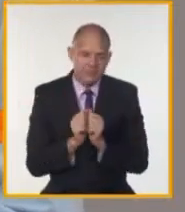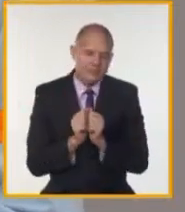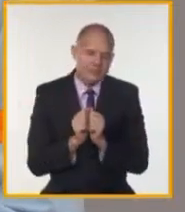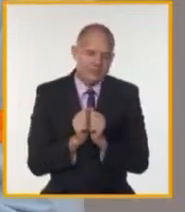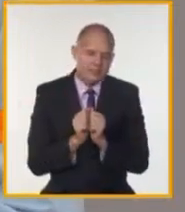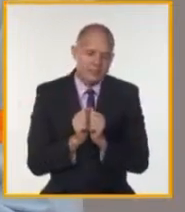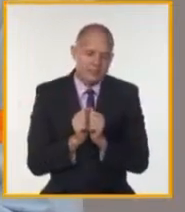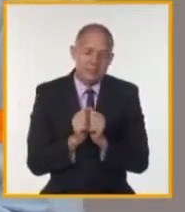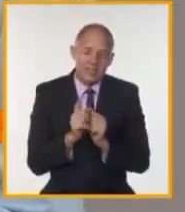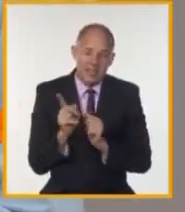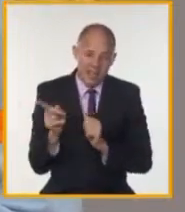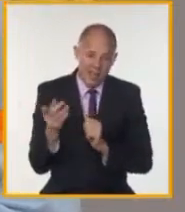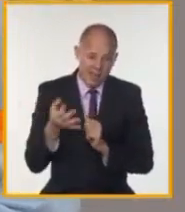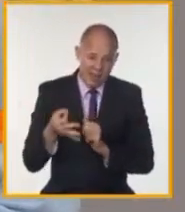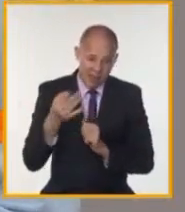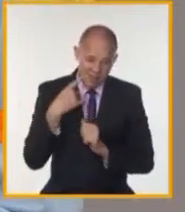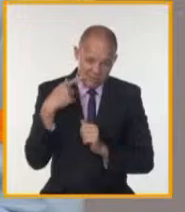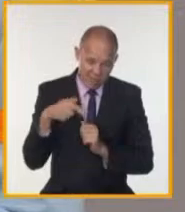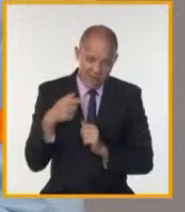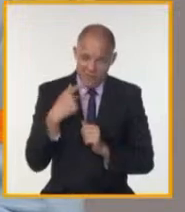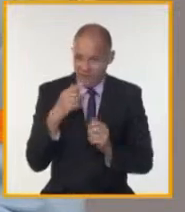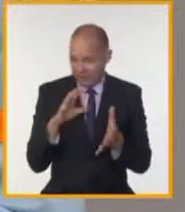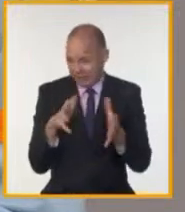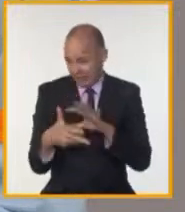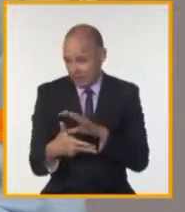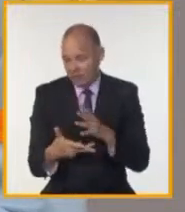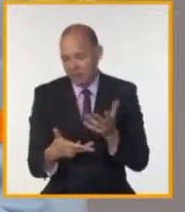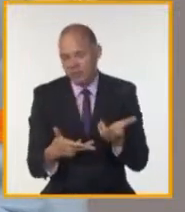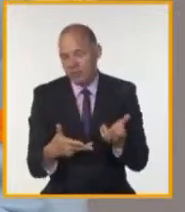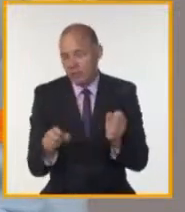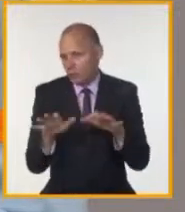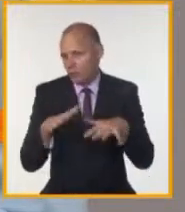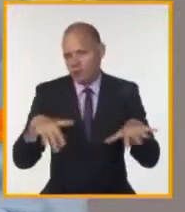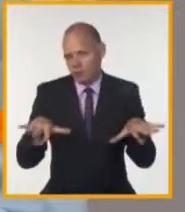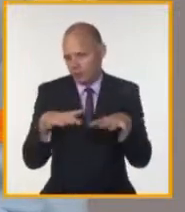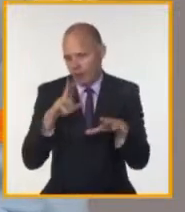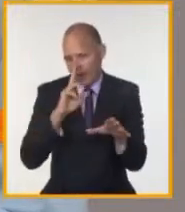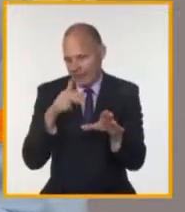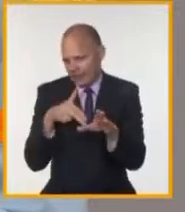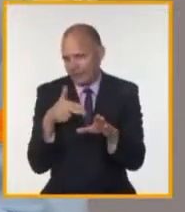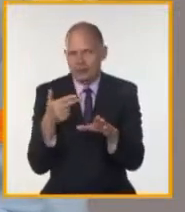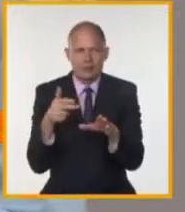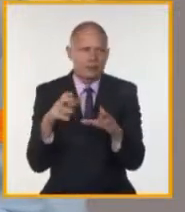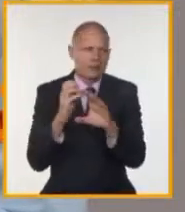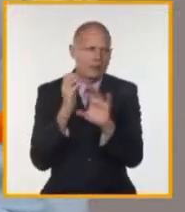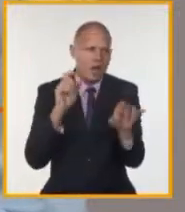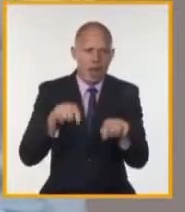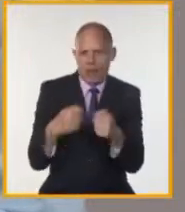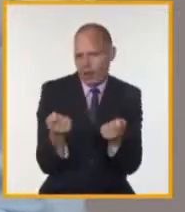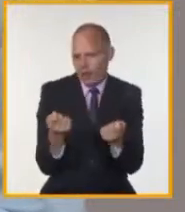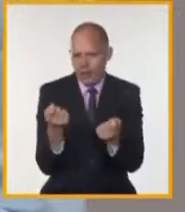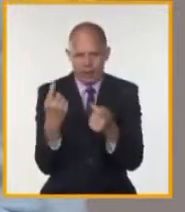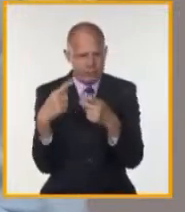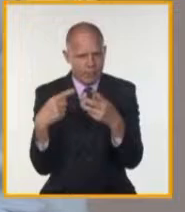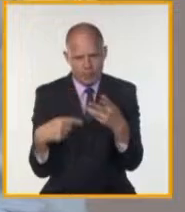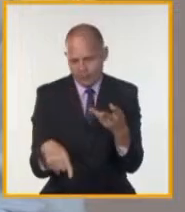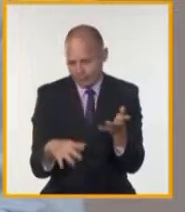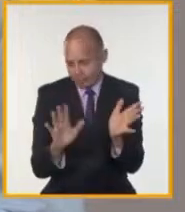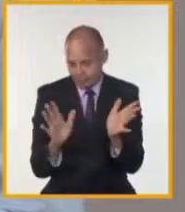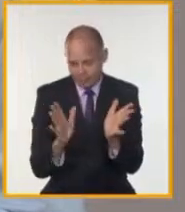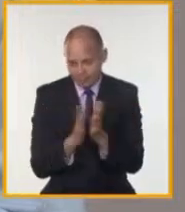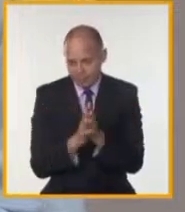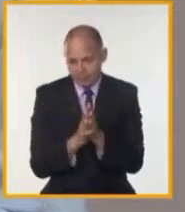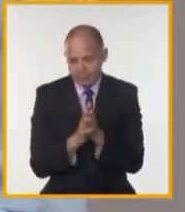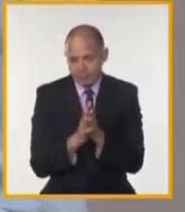en este escenario que él mencionaba tan complejo, se le suma, en el caso de nosotros, se le suma también el escenario tan o más complejo que es el caso